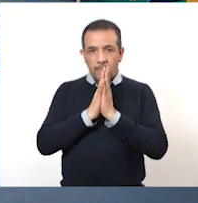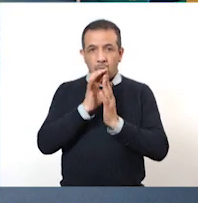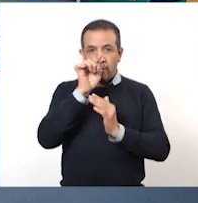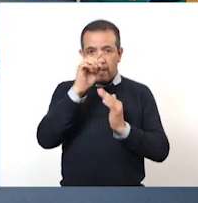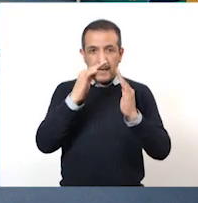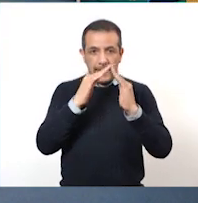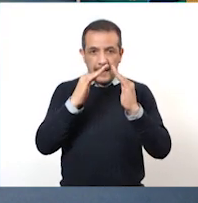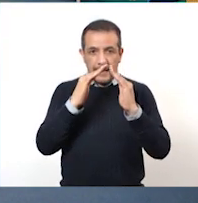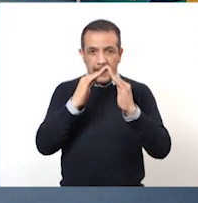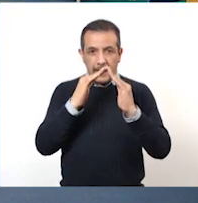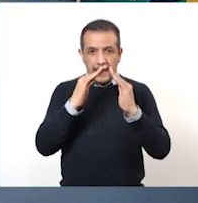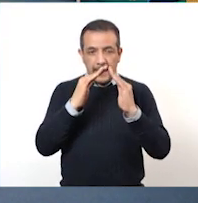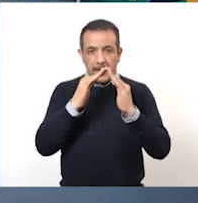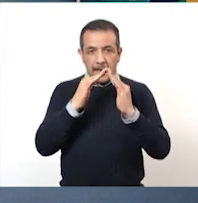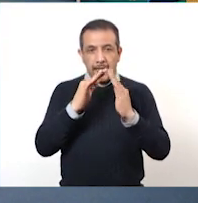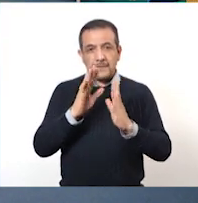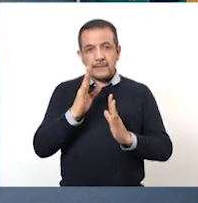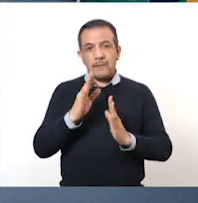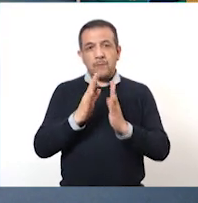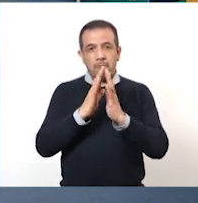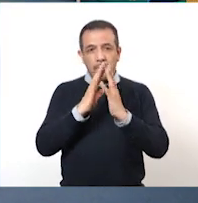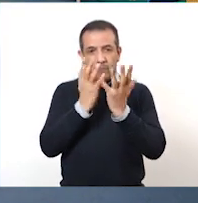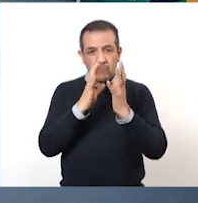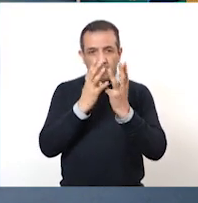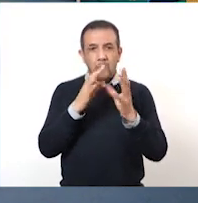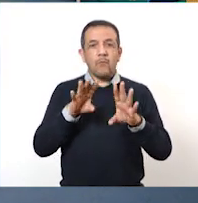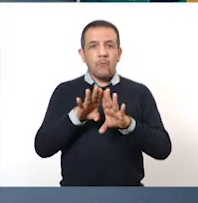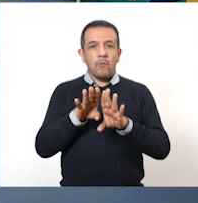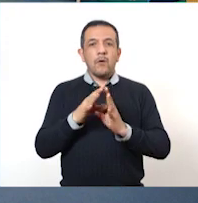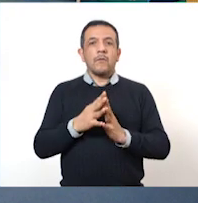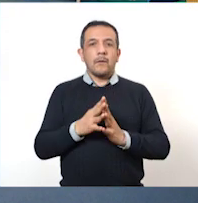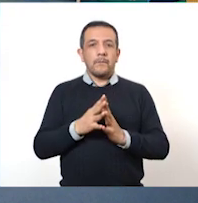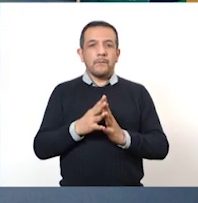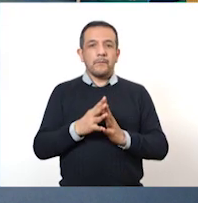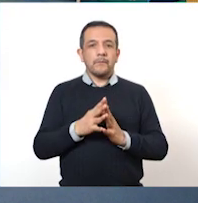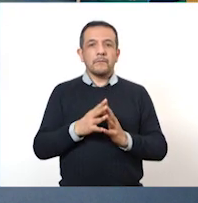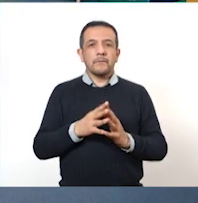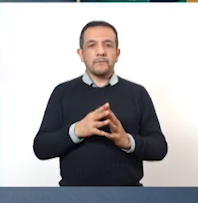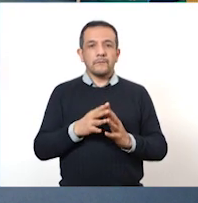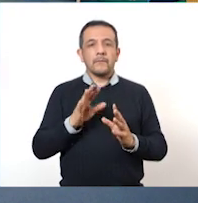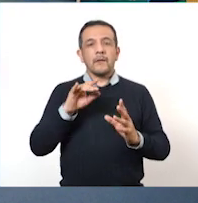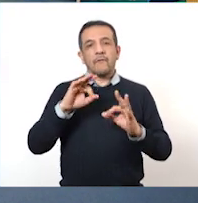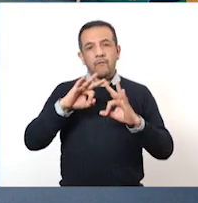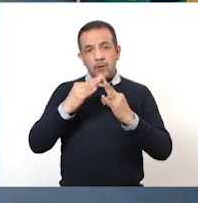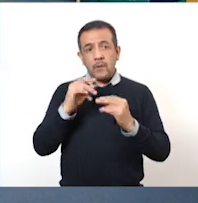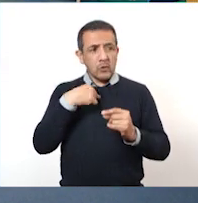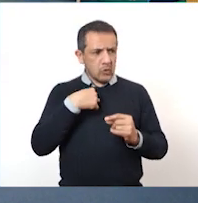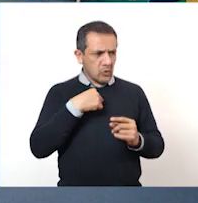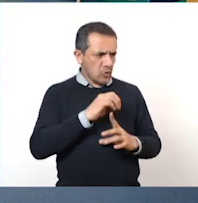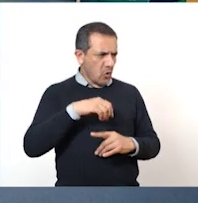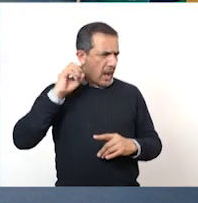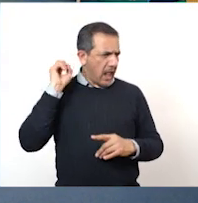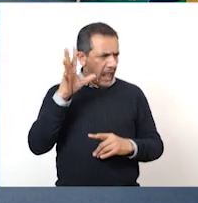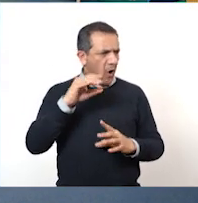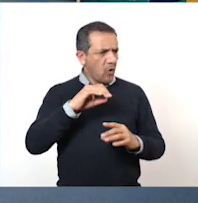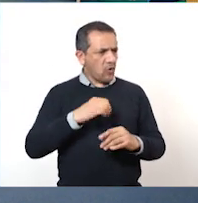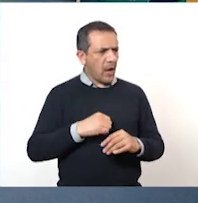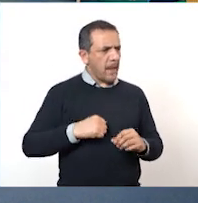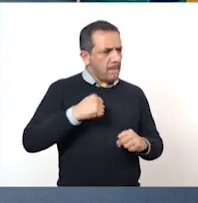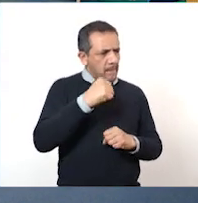sí. Recordemos que en casa puede haber alguien que no tenga una sí, que no bote con esta. Tanto. Vamos a ver y si es golpeo, más fácil, más ¿la sencillo. Golpeo o la